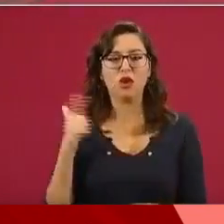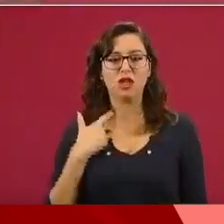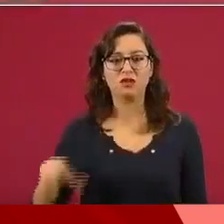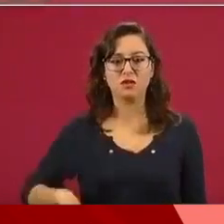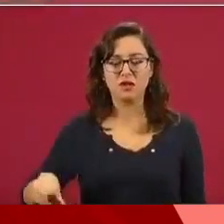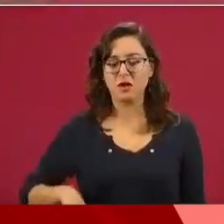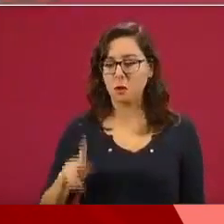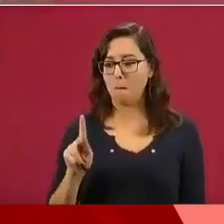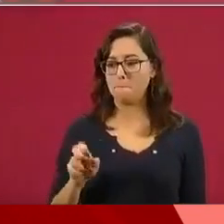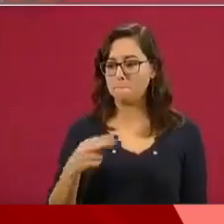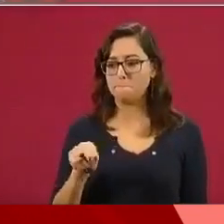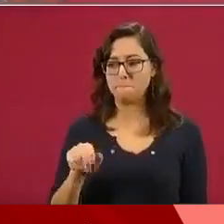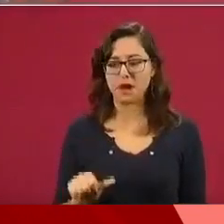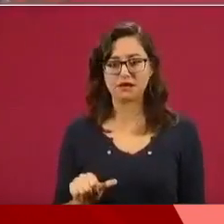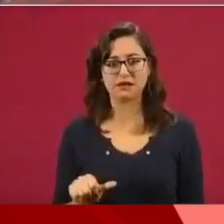esto